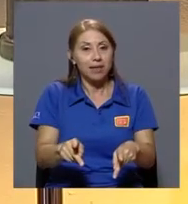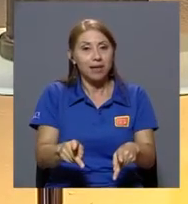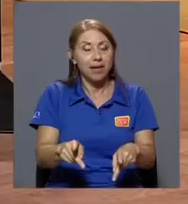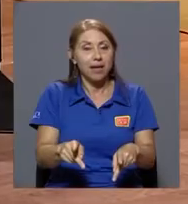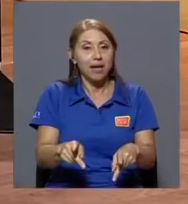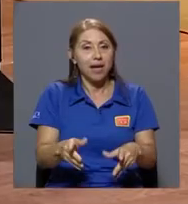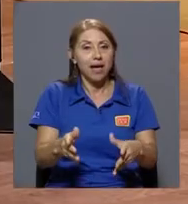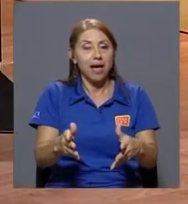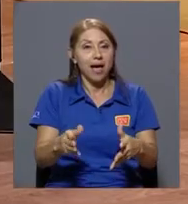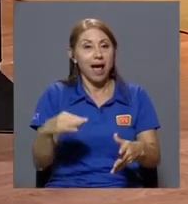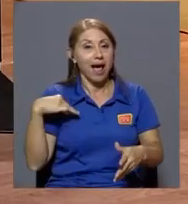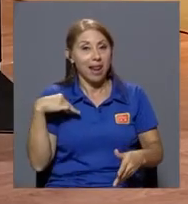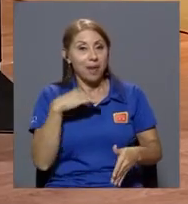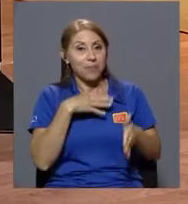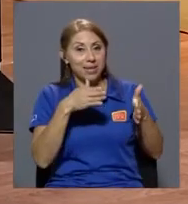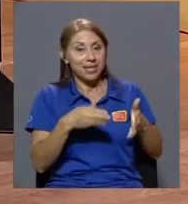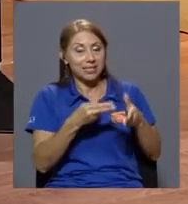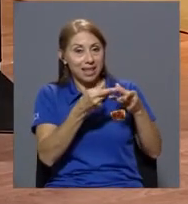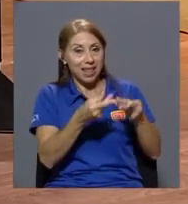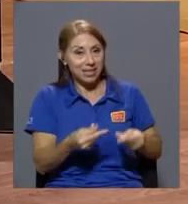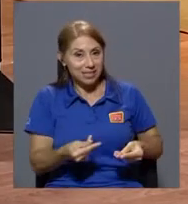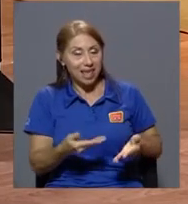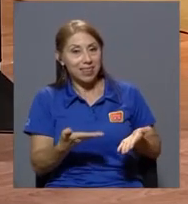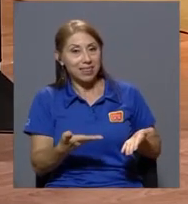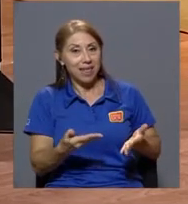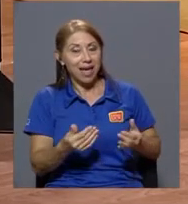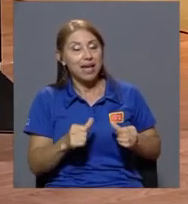a la ministra de Hacienda a que siga